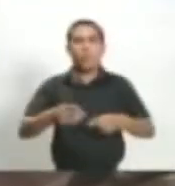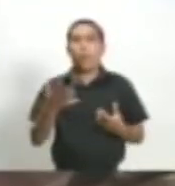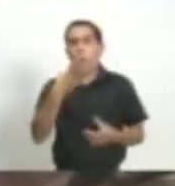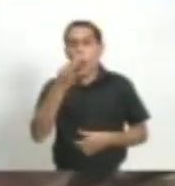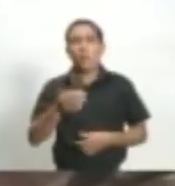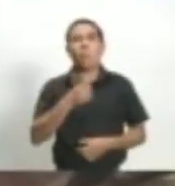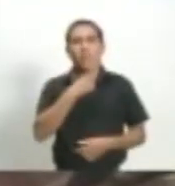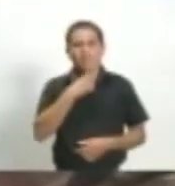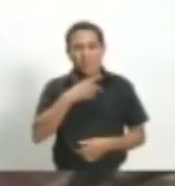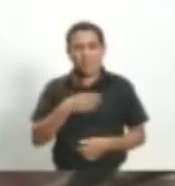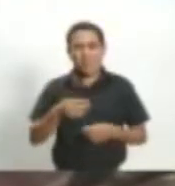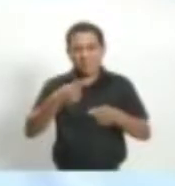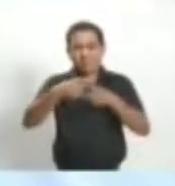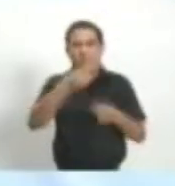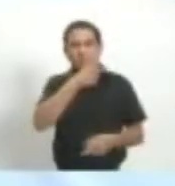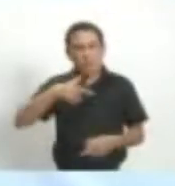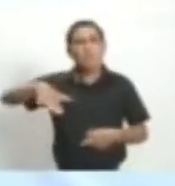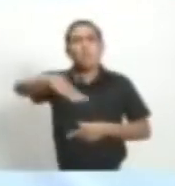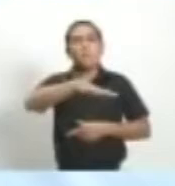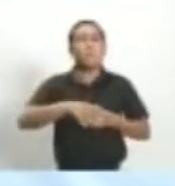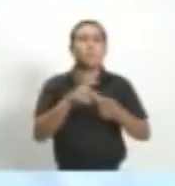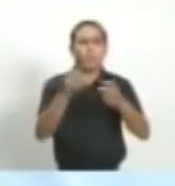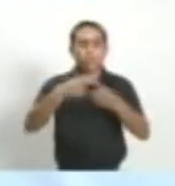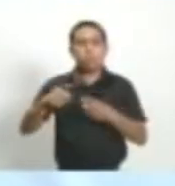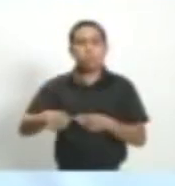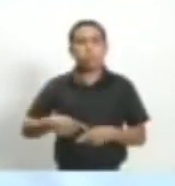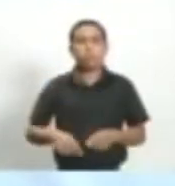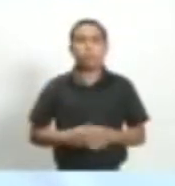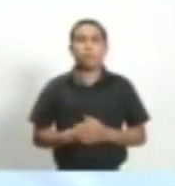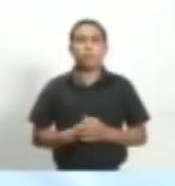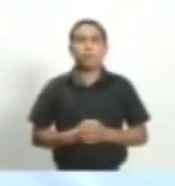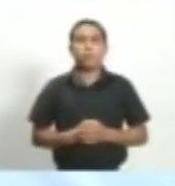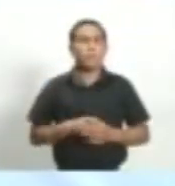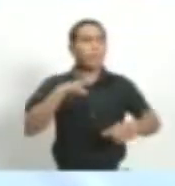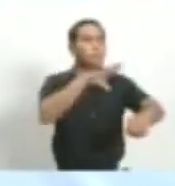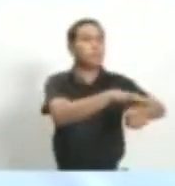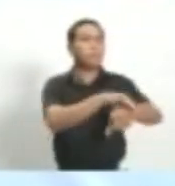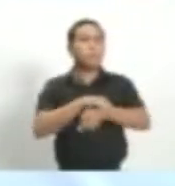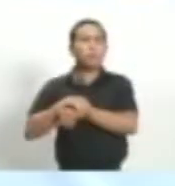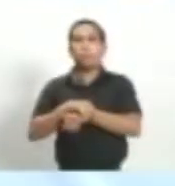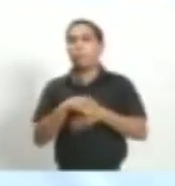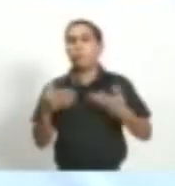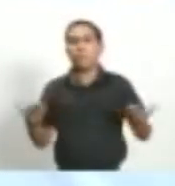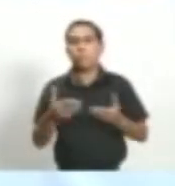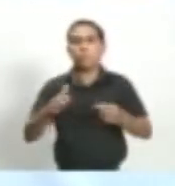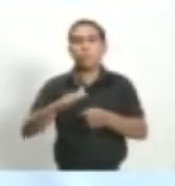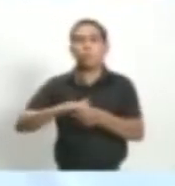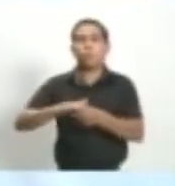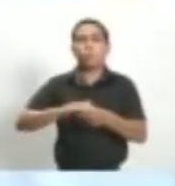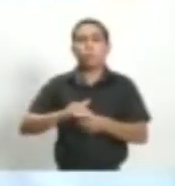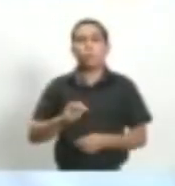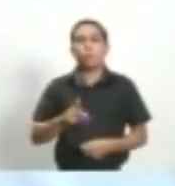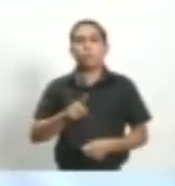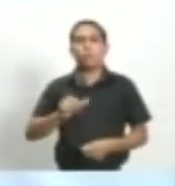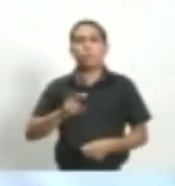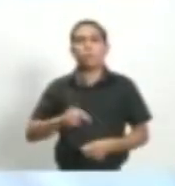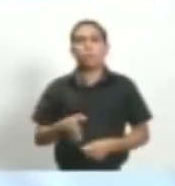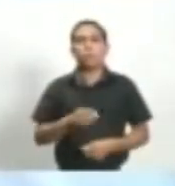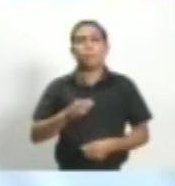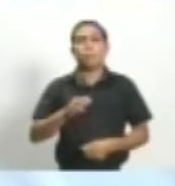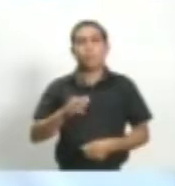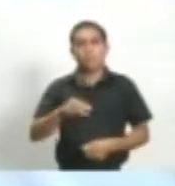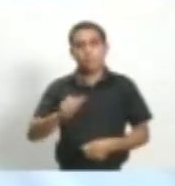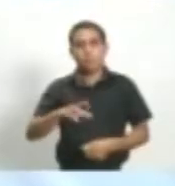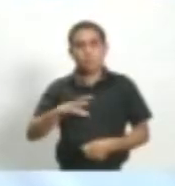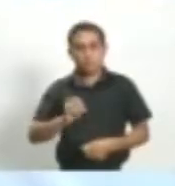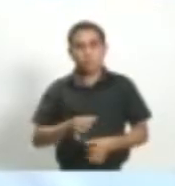en el sur del departamento de Sucre. El procedimiento de esta captura se registra en el corregimiento Cejeve del municipio de San Marcos, hasta donde se